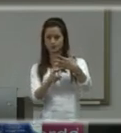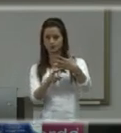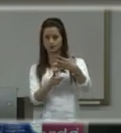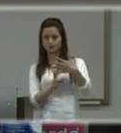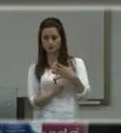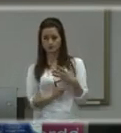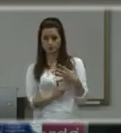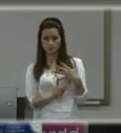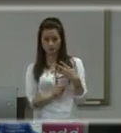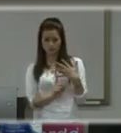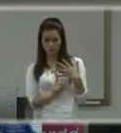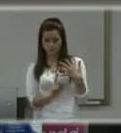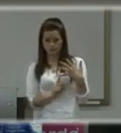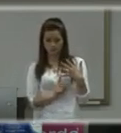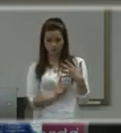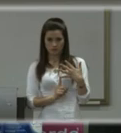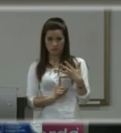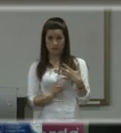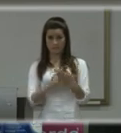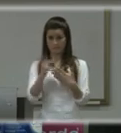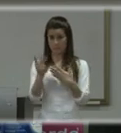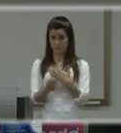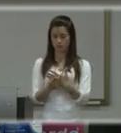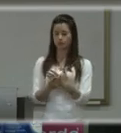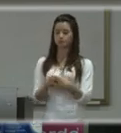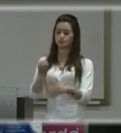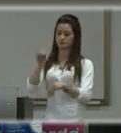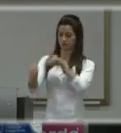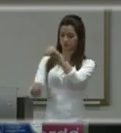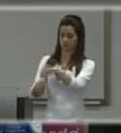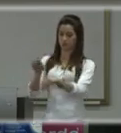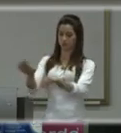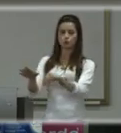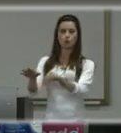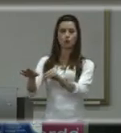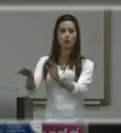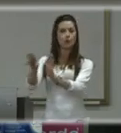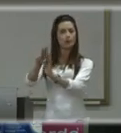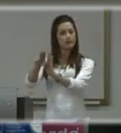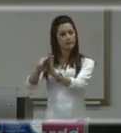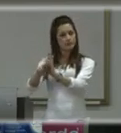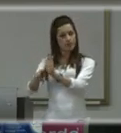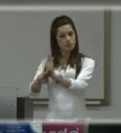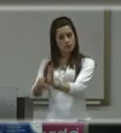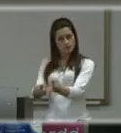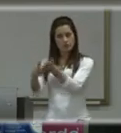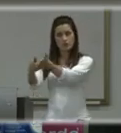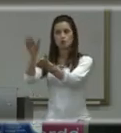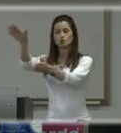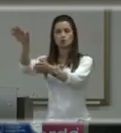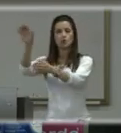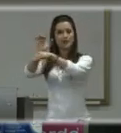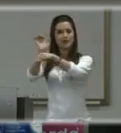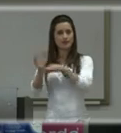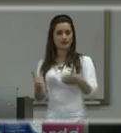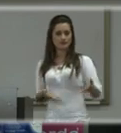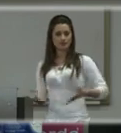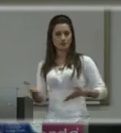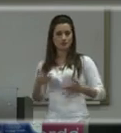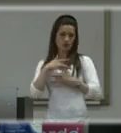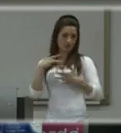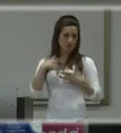que el proyecto produjera un manual para prestadores de servicios de salud sexual y reproductiva para